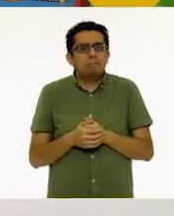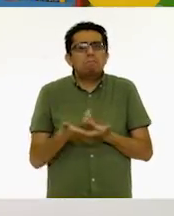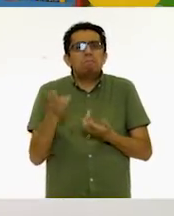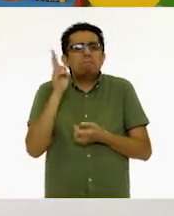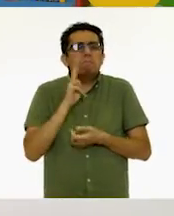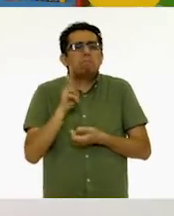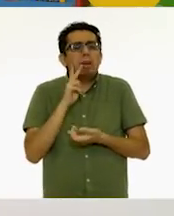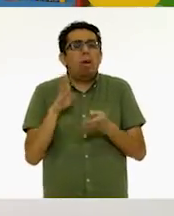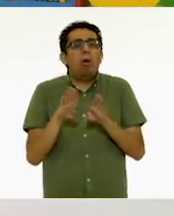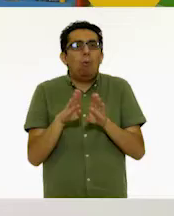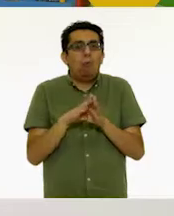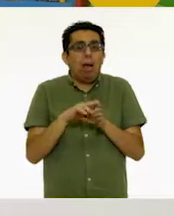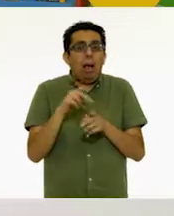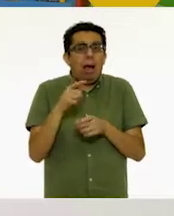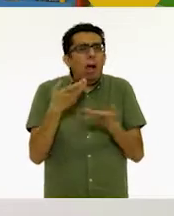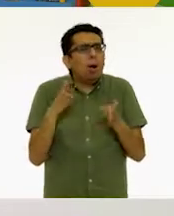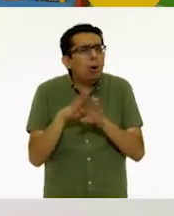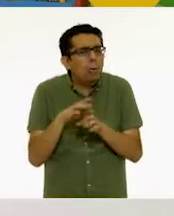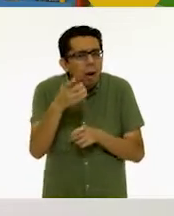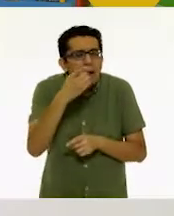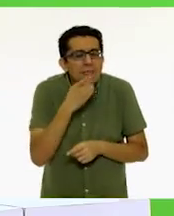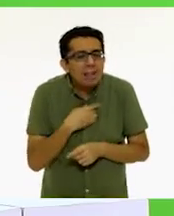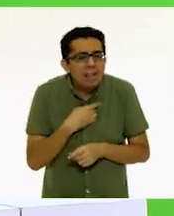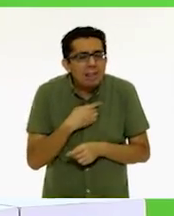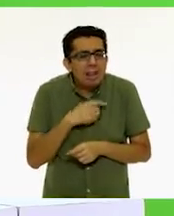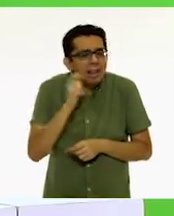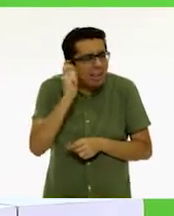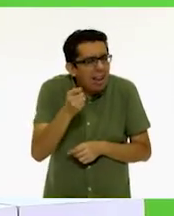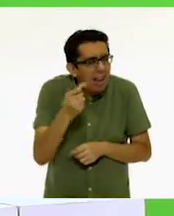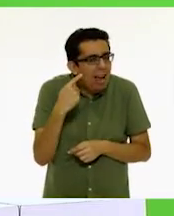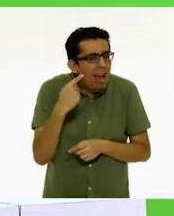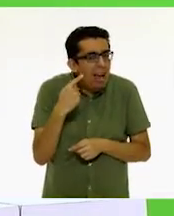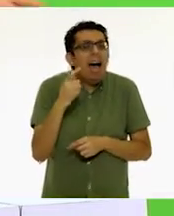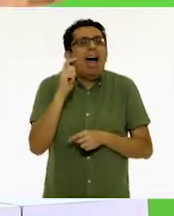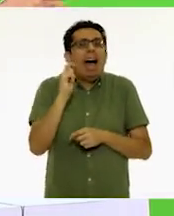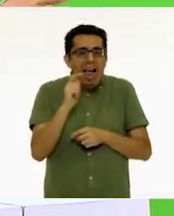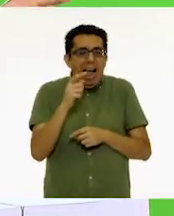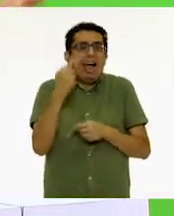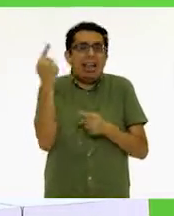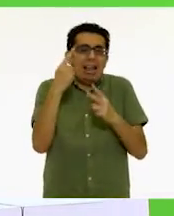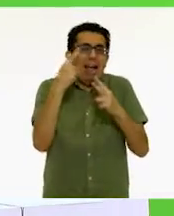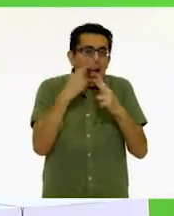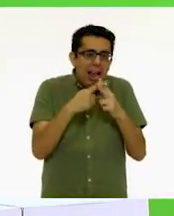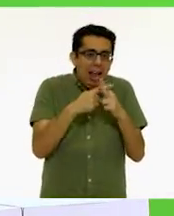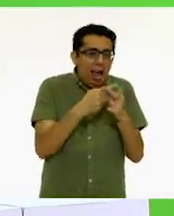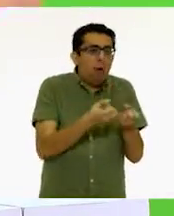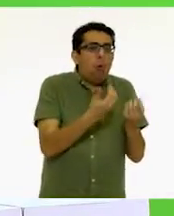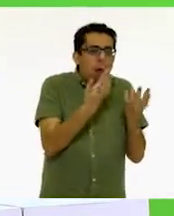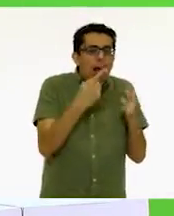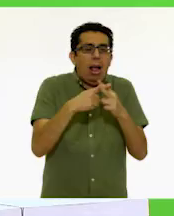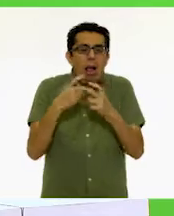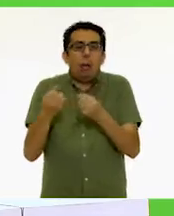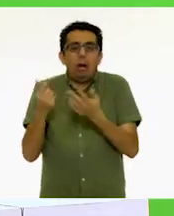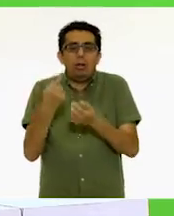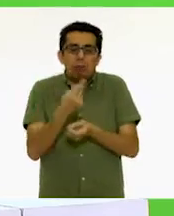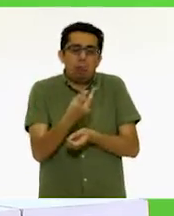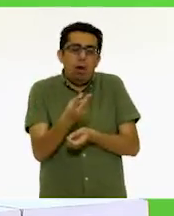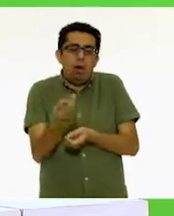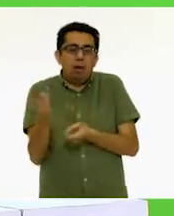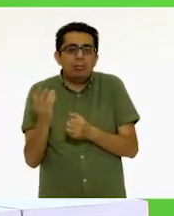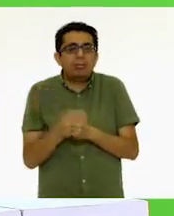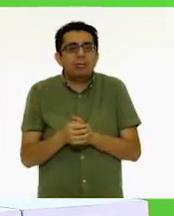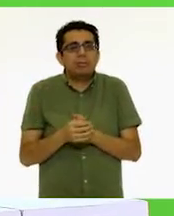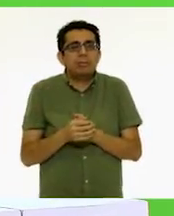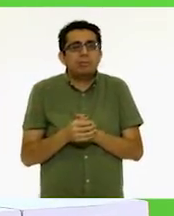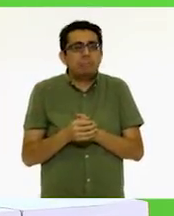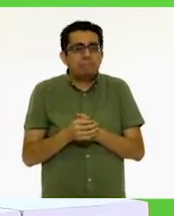eso? ¿Contando? Contando. Cuéntalo. Sí, claro, como lo dicen las niñas y los niños. Vamos